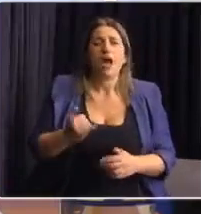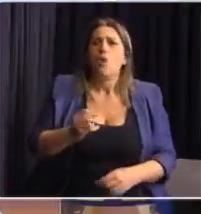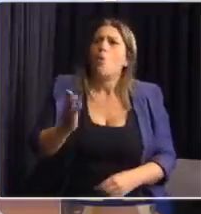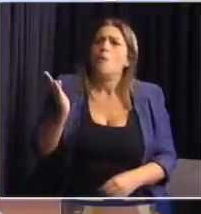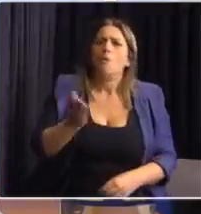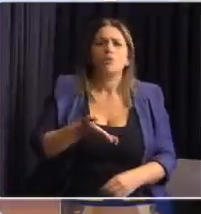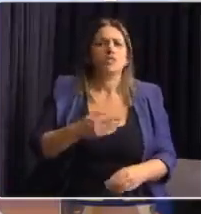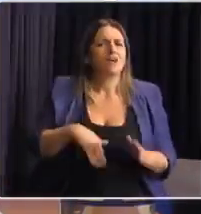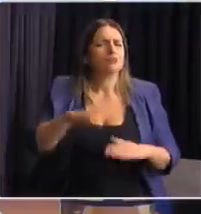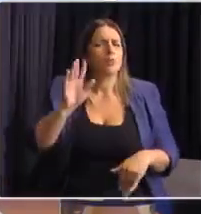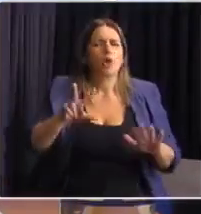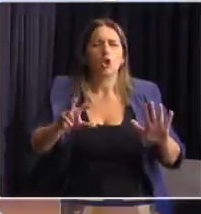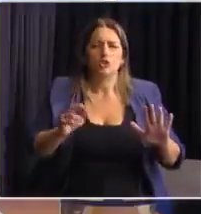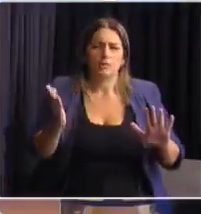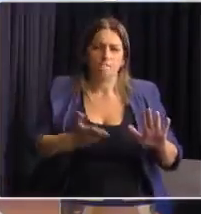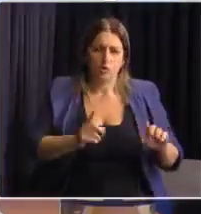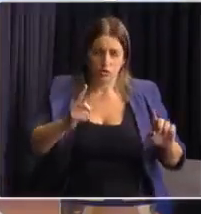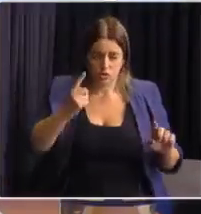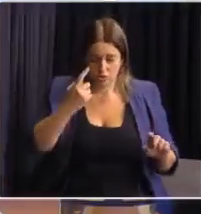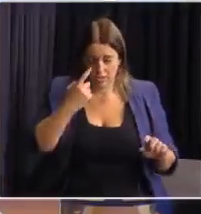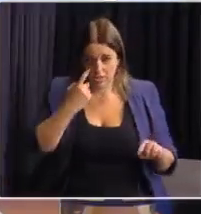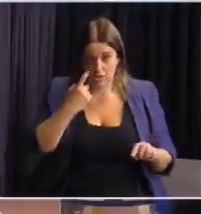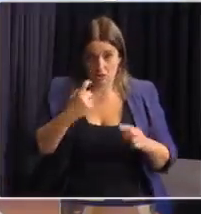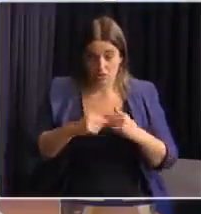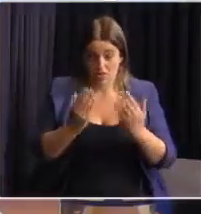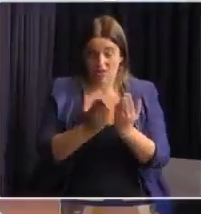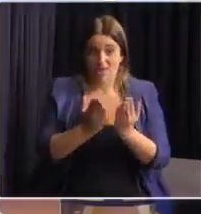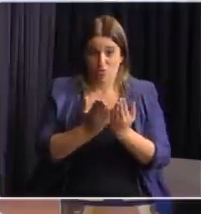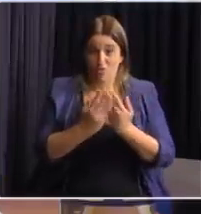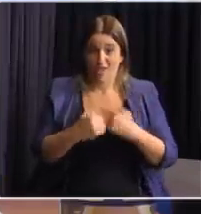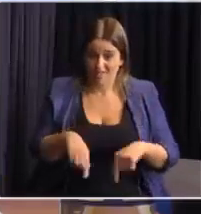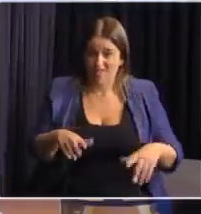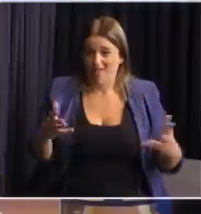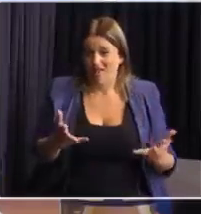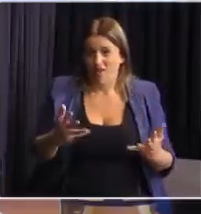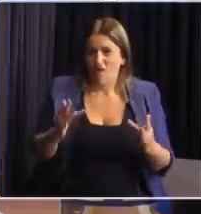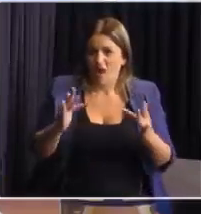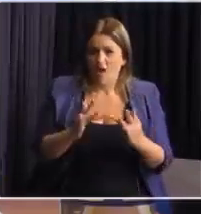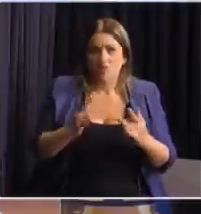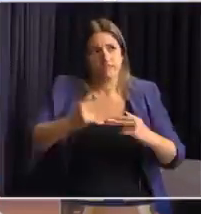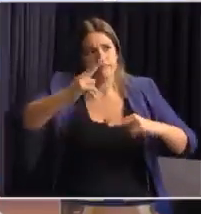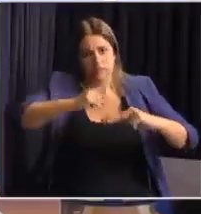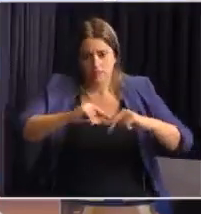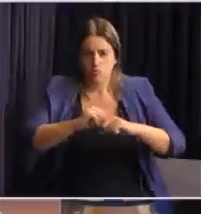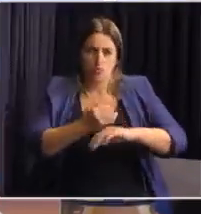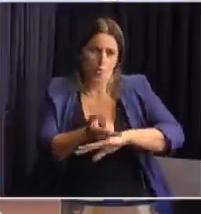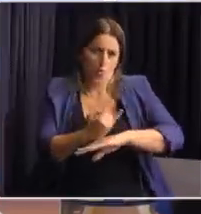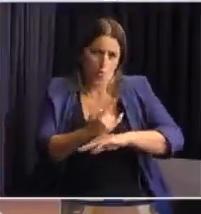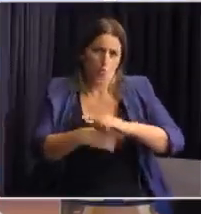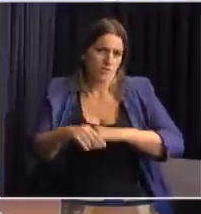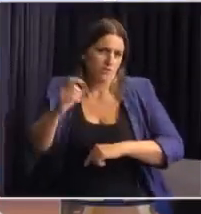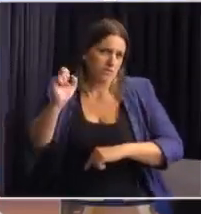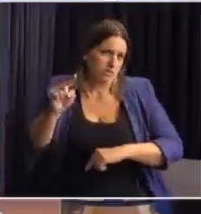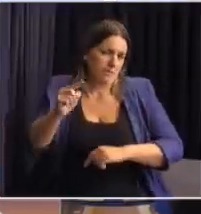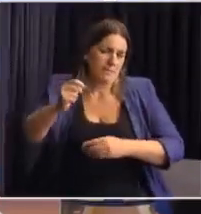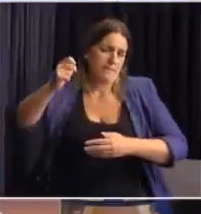porcentaje superiores al 80% de estudiantes que están conectados y utilizando las plataformas